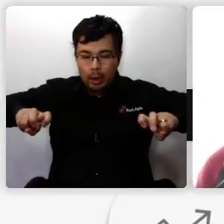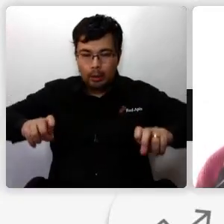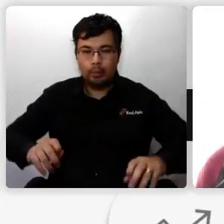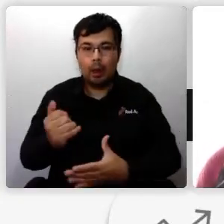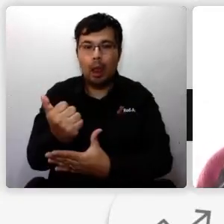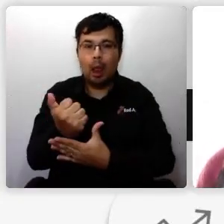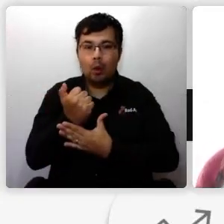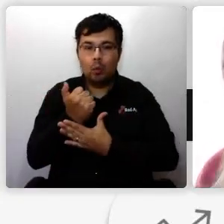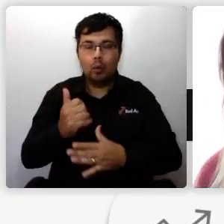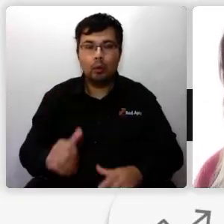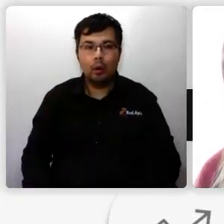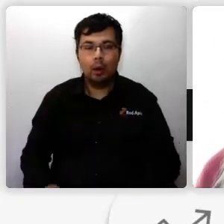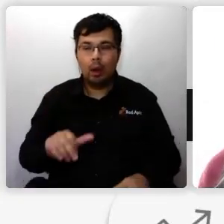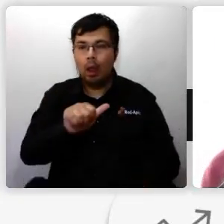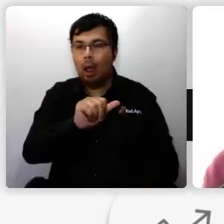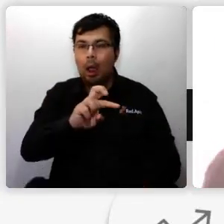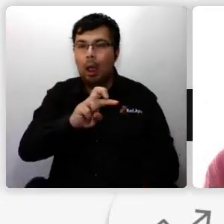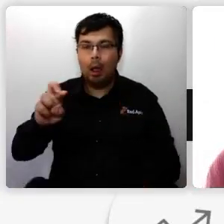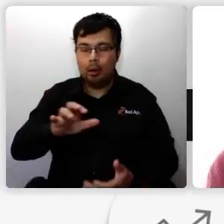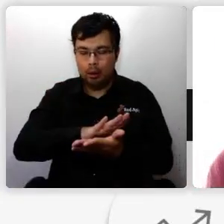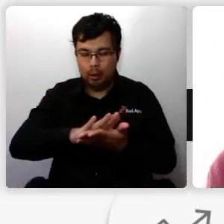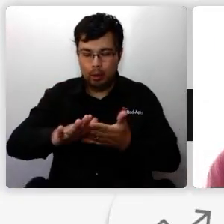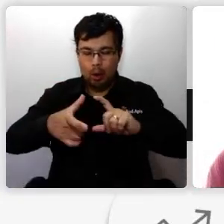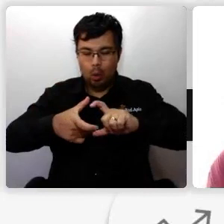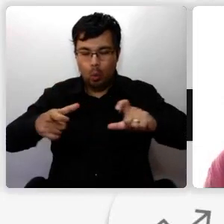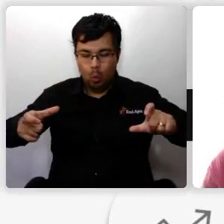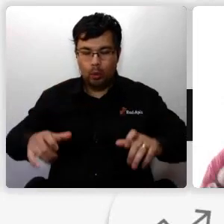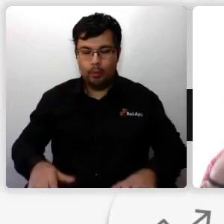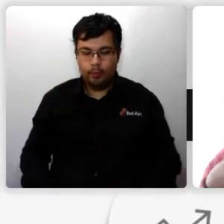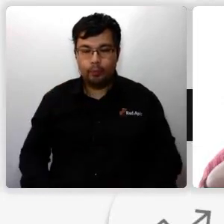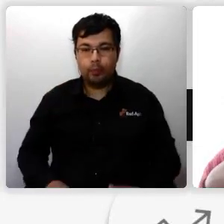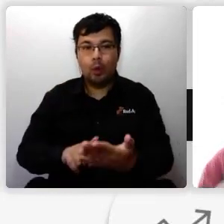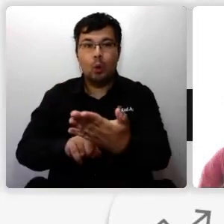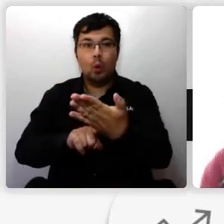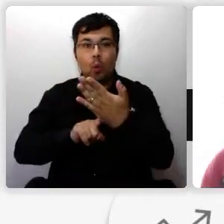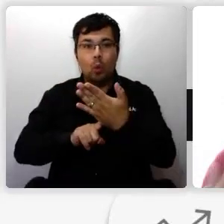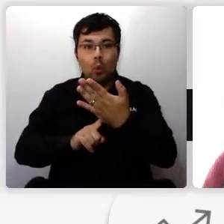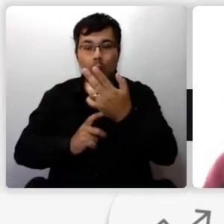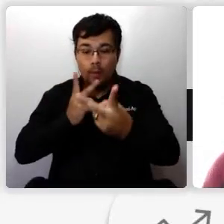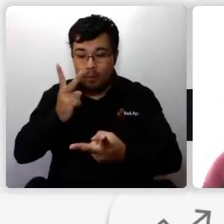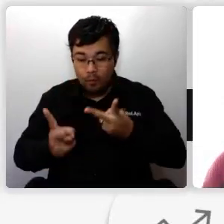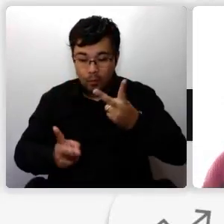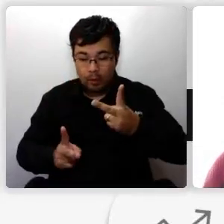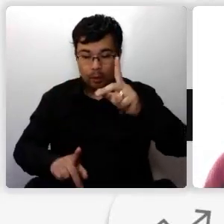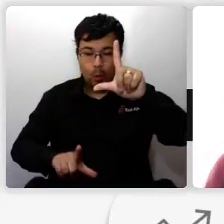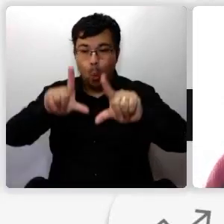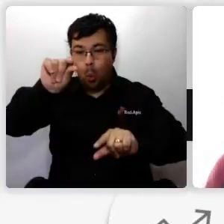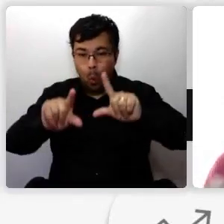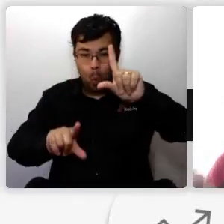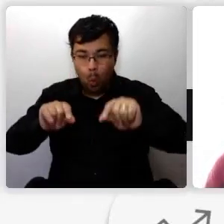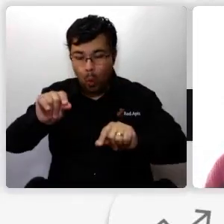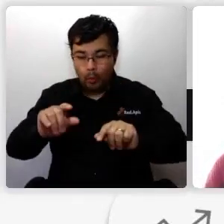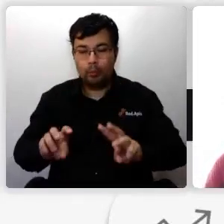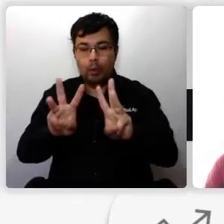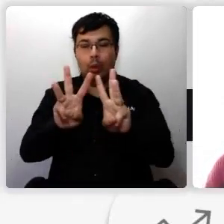la aplicación gratuita de Google en donde nos va mostrando y nos permite realizar el seguimiento del sitio